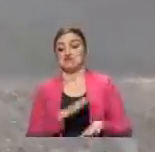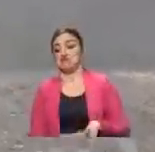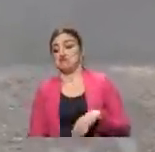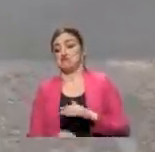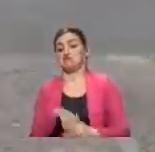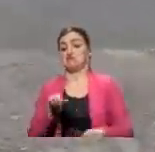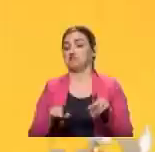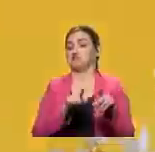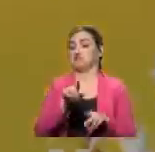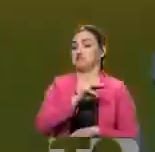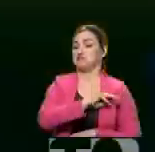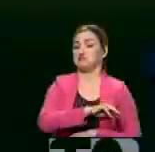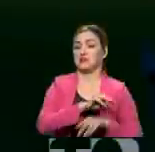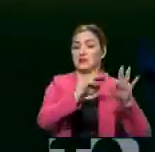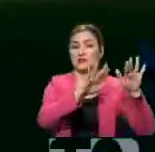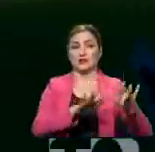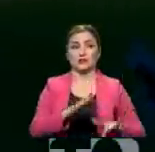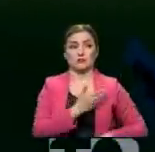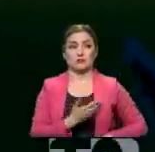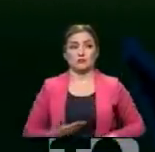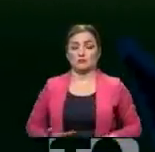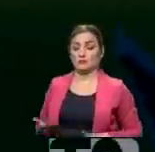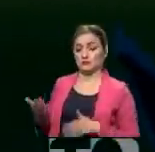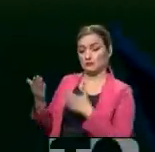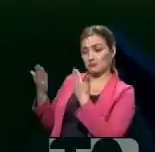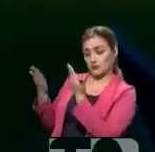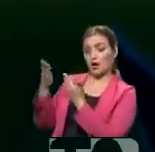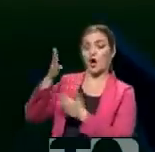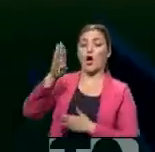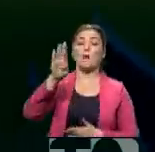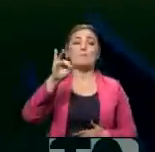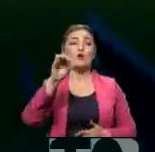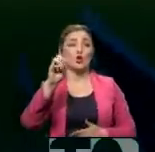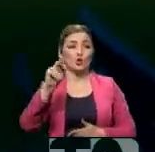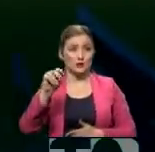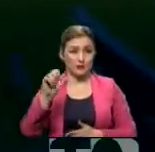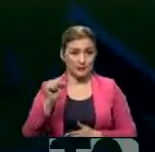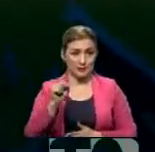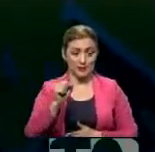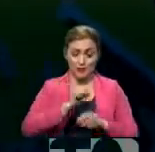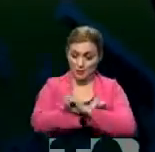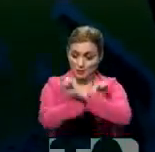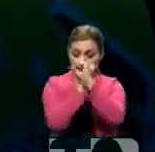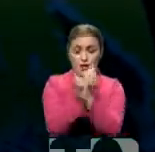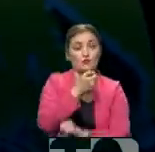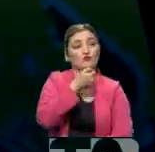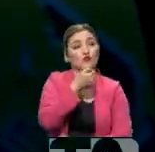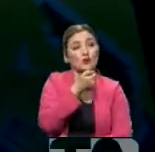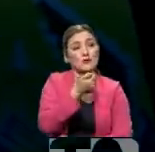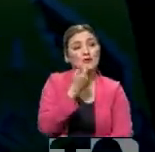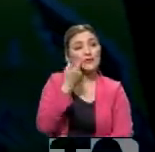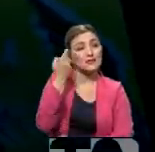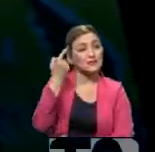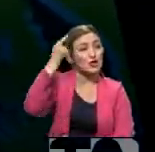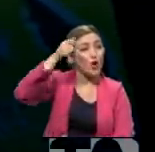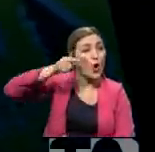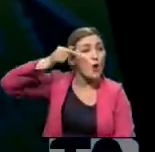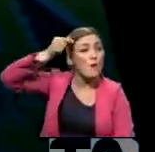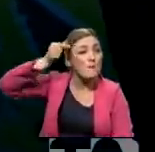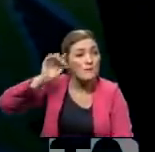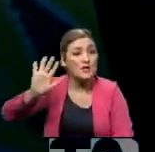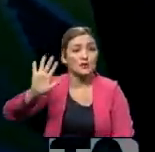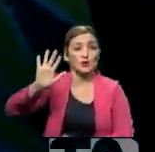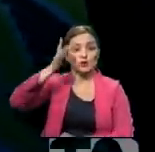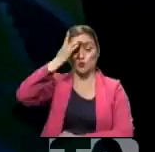por algunos municipios, el secretario de la Presidencia, José Augusto Briones, aseguró esta mañana en una entrevista televisiva que el gobierno se encargará